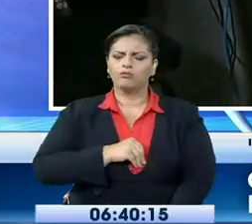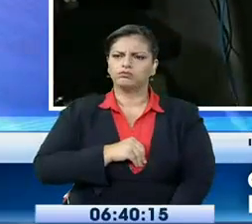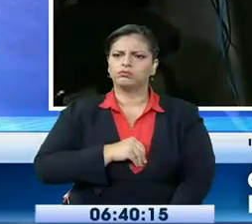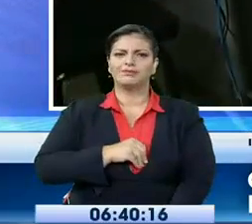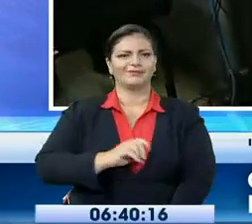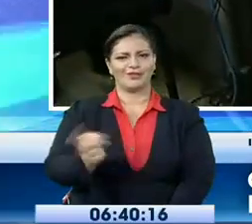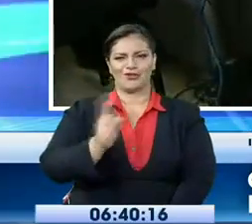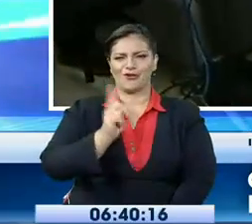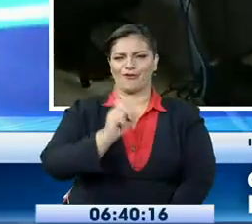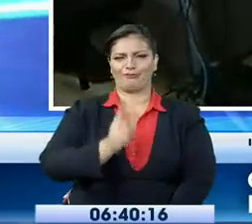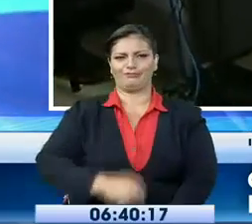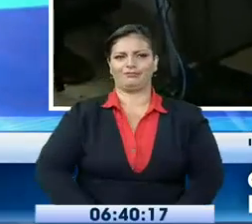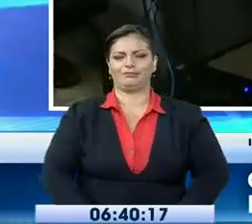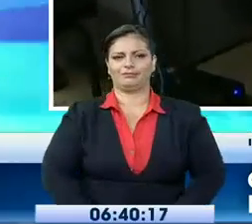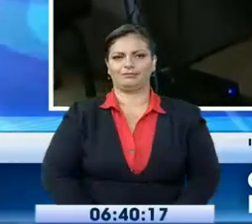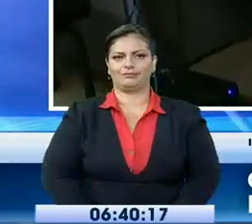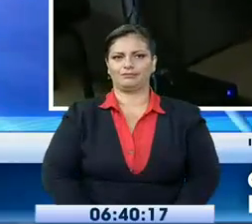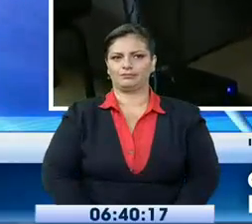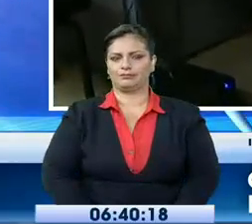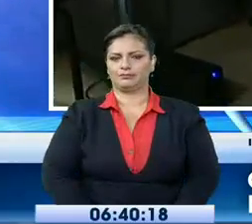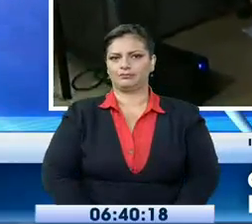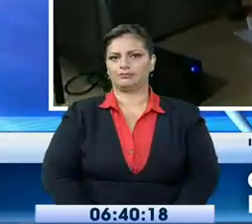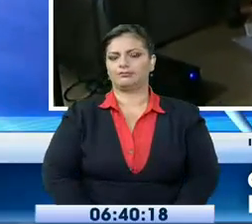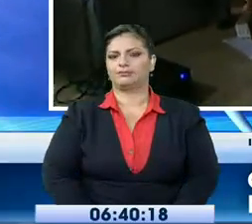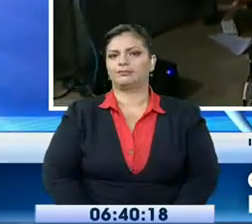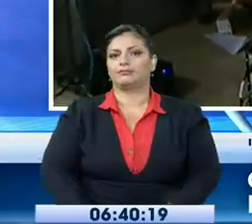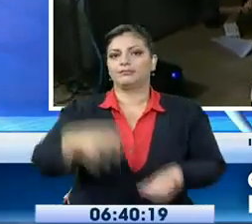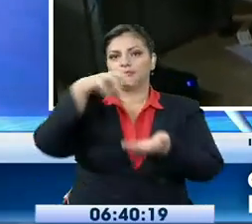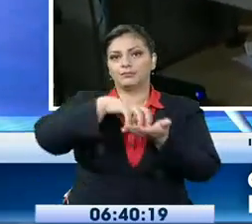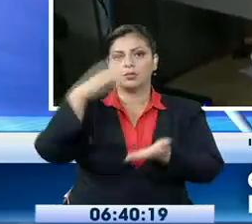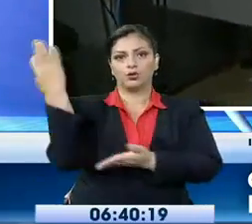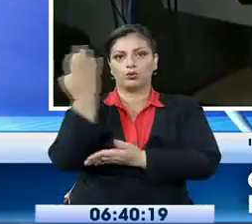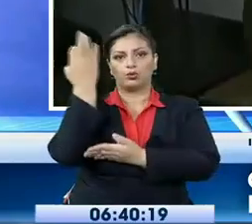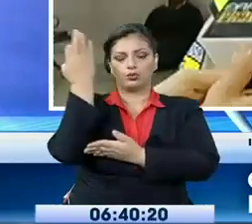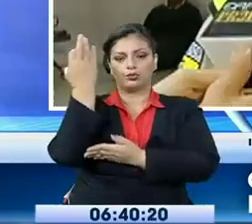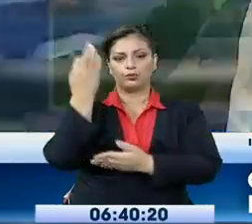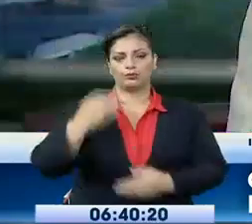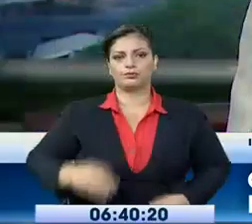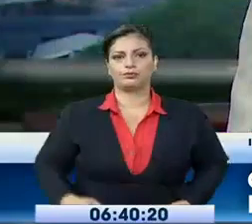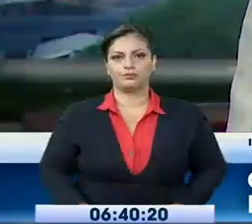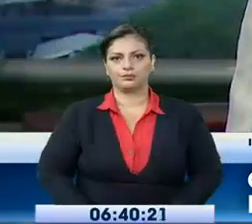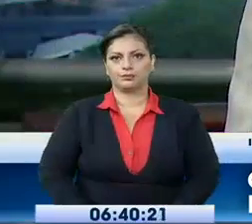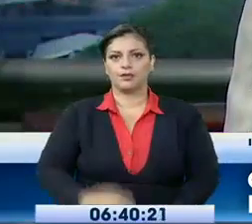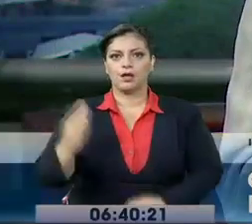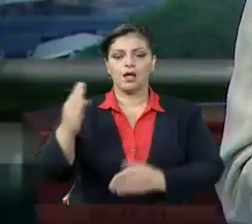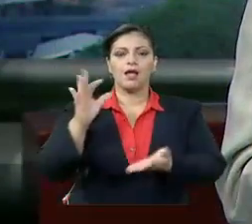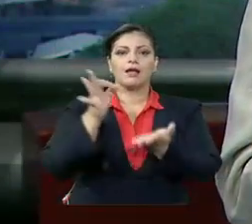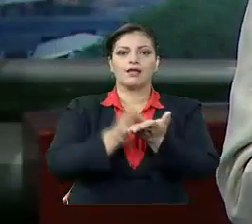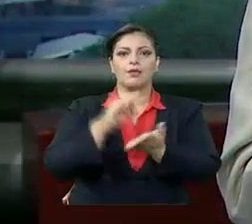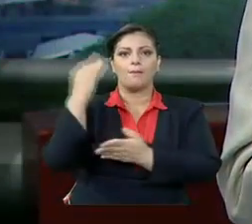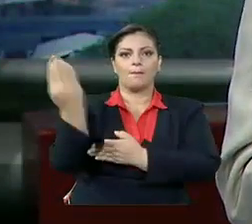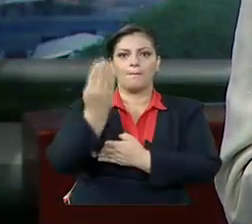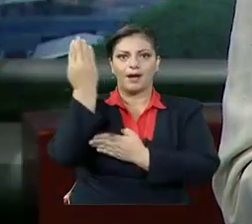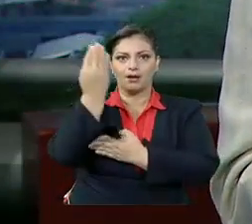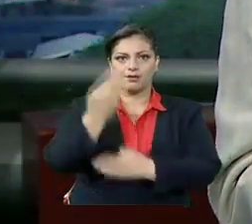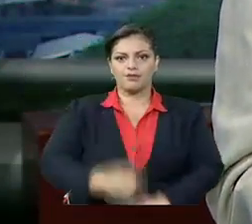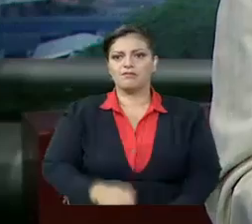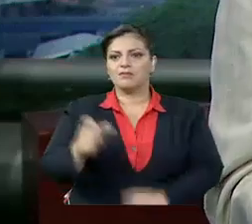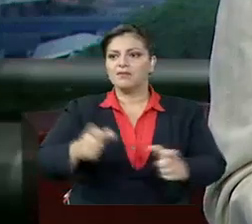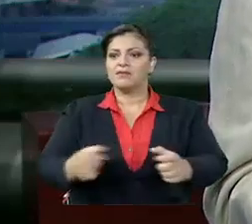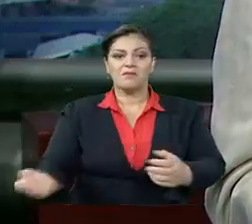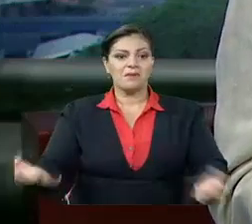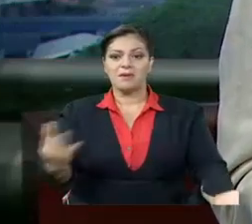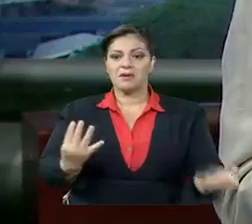La práctica del bungee jumping en el puente de San Francisco, en el cantón Baños, provincia de Tungurahua, fue suspendida por al